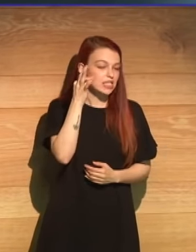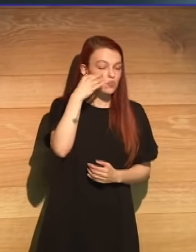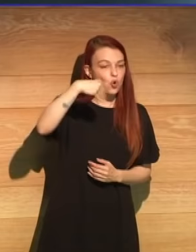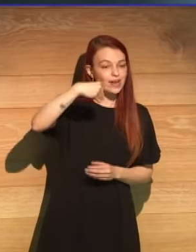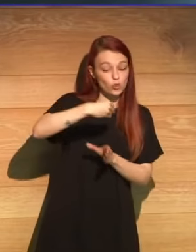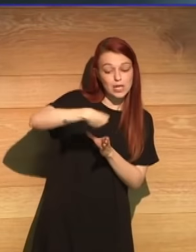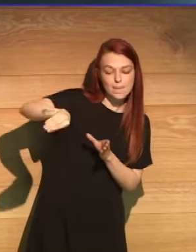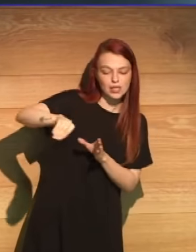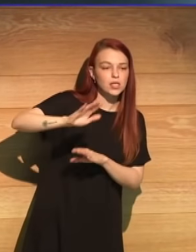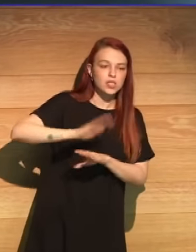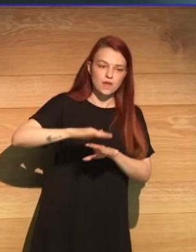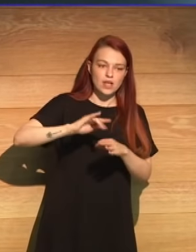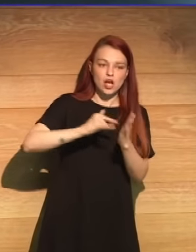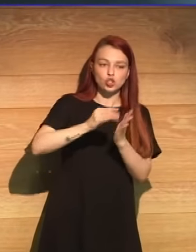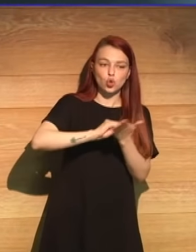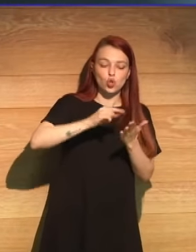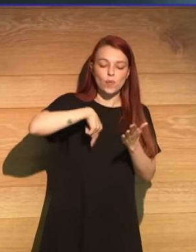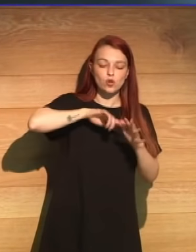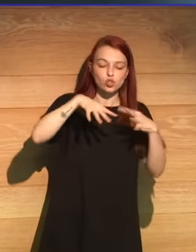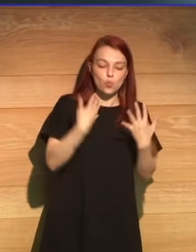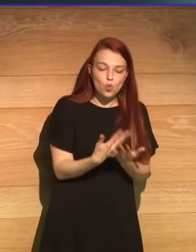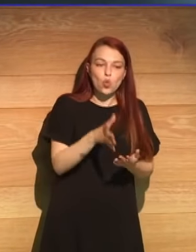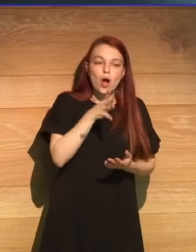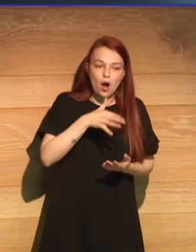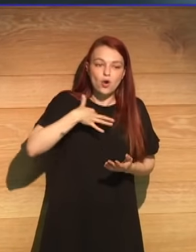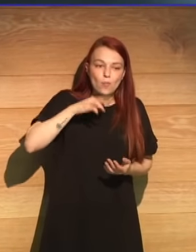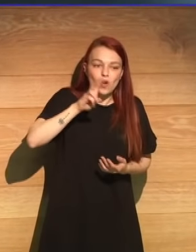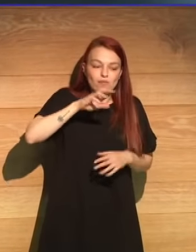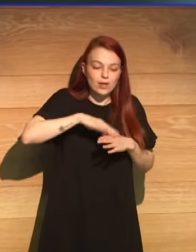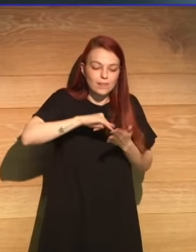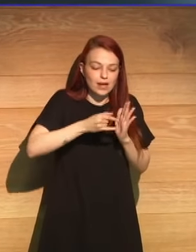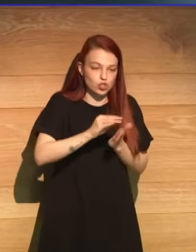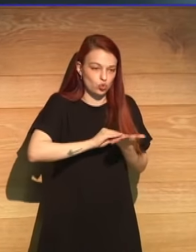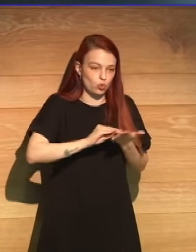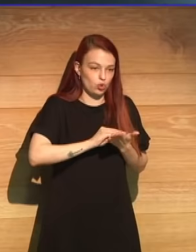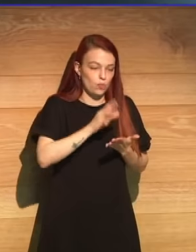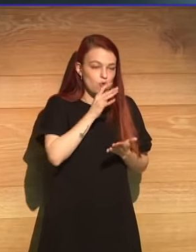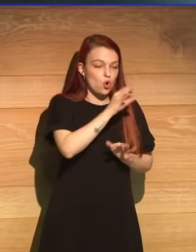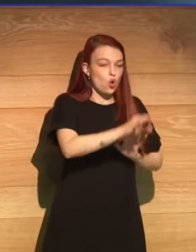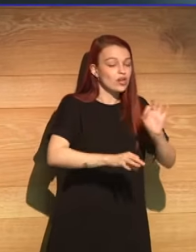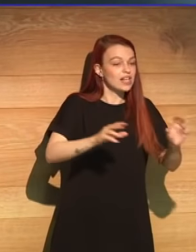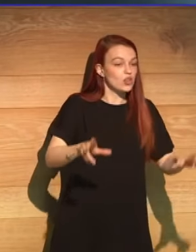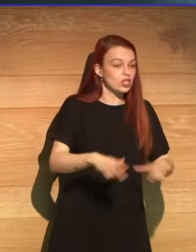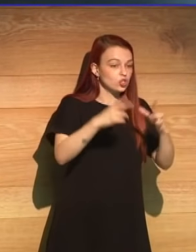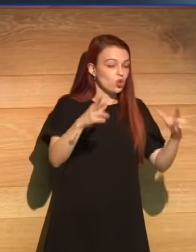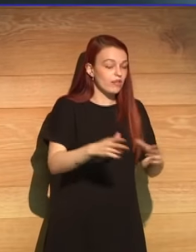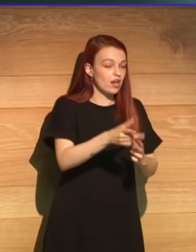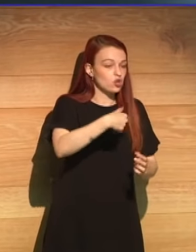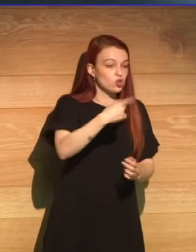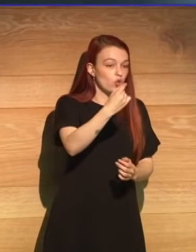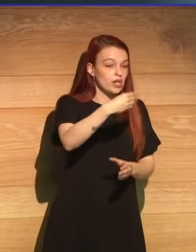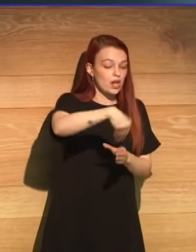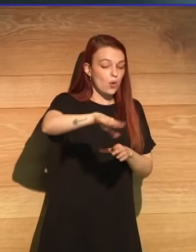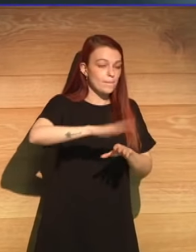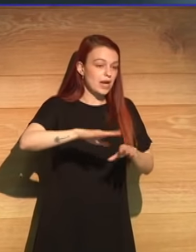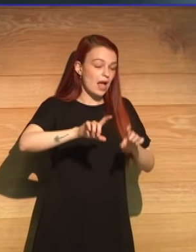la solución de muchos de los problemas de nuestro mundo. La razón por la que muchas organizaciones sociales damos los fondos para emprendimiento de